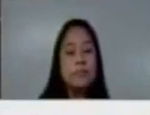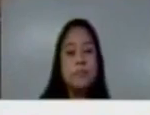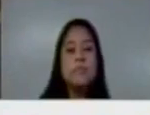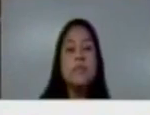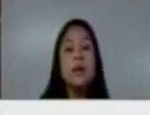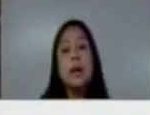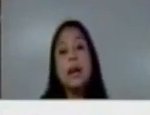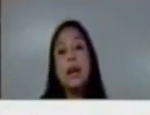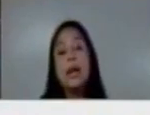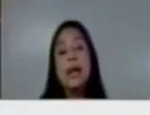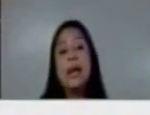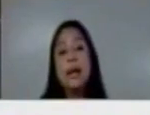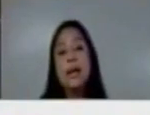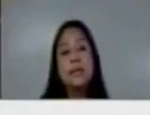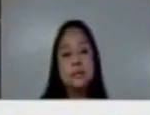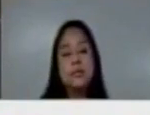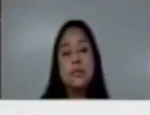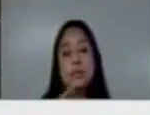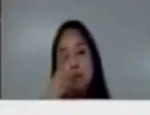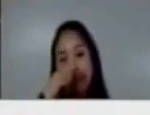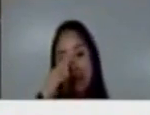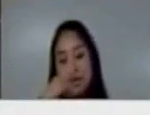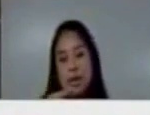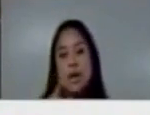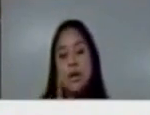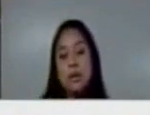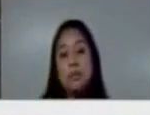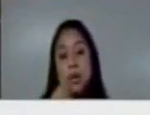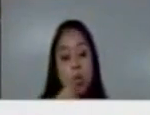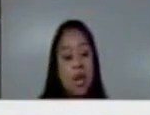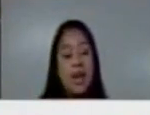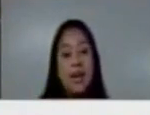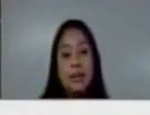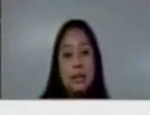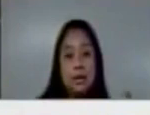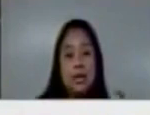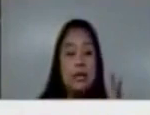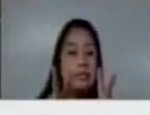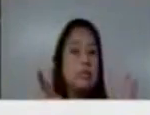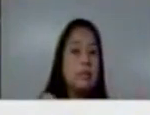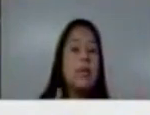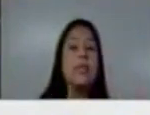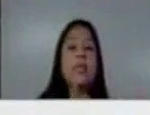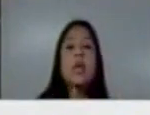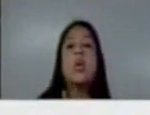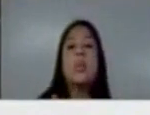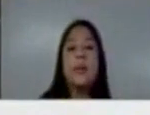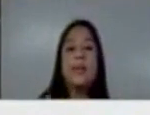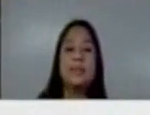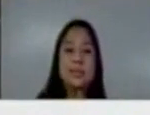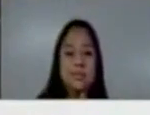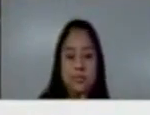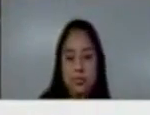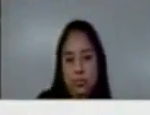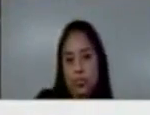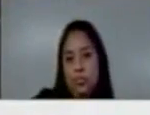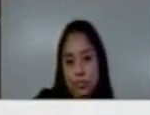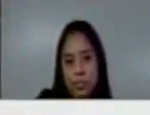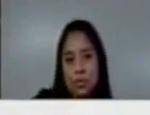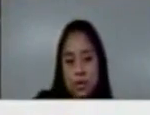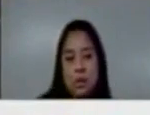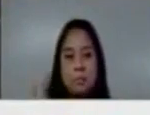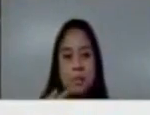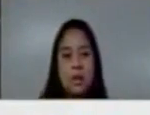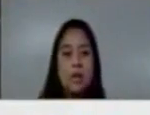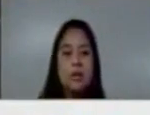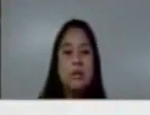Internacional para el Desarrollo con base en la Carta de Intención en materia de comercio, de cooperación bilateral para